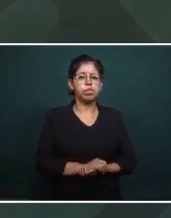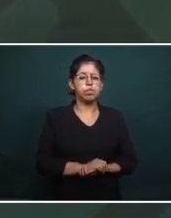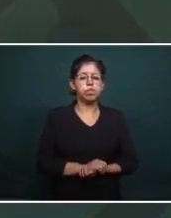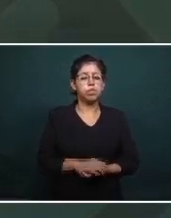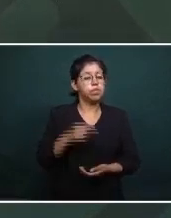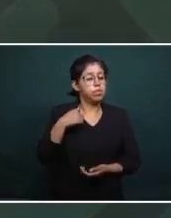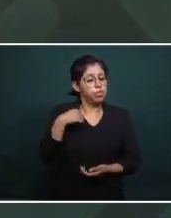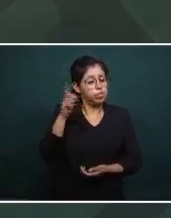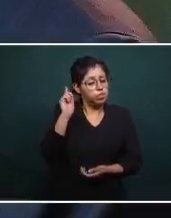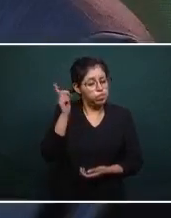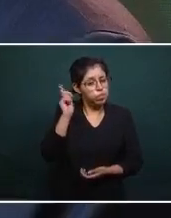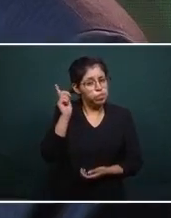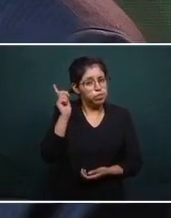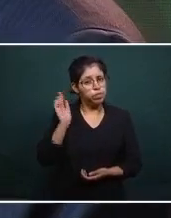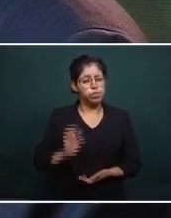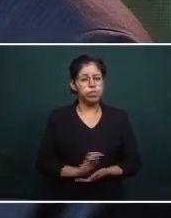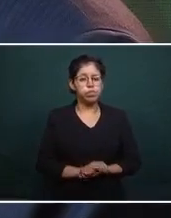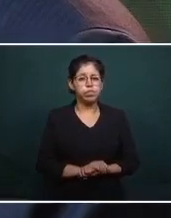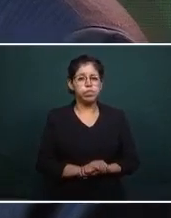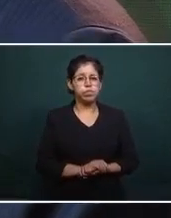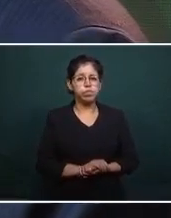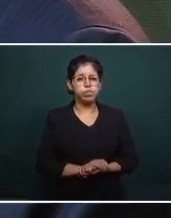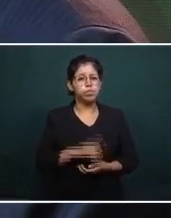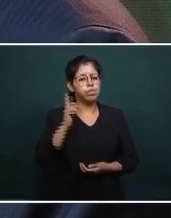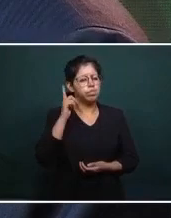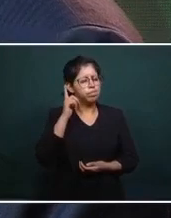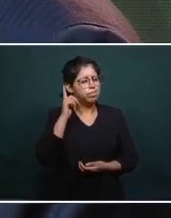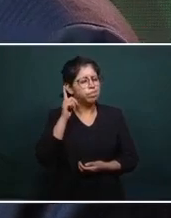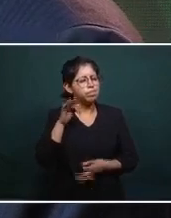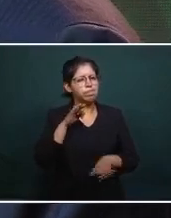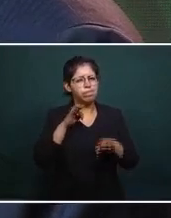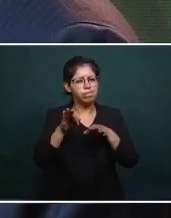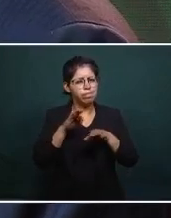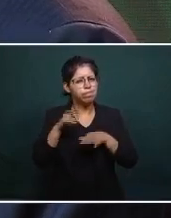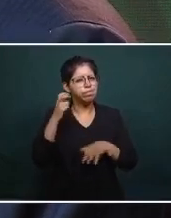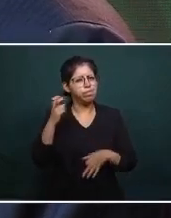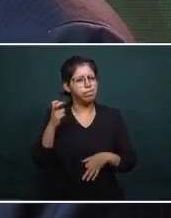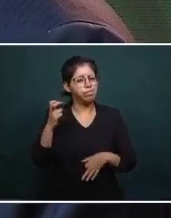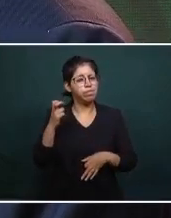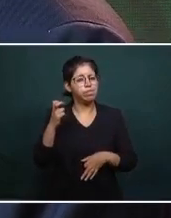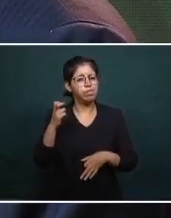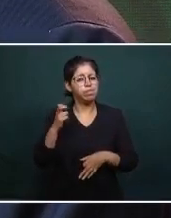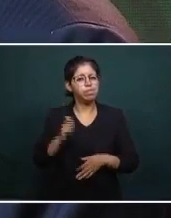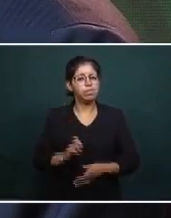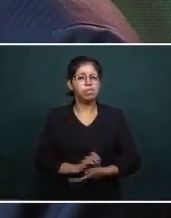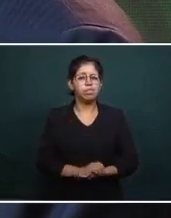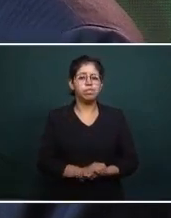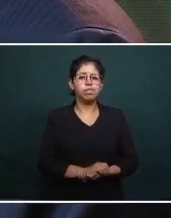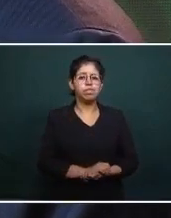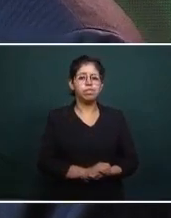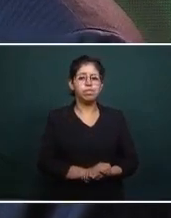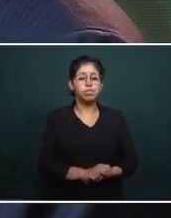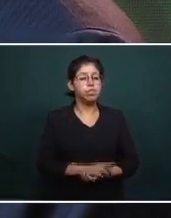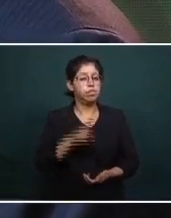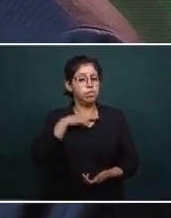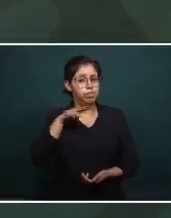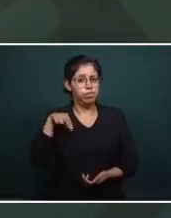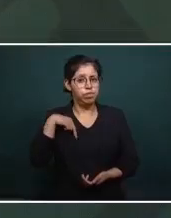Yo espero que se trate, estoy seguro que sí, pero